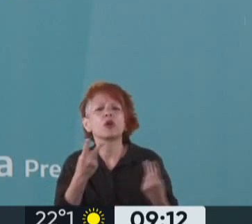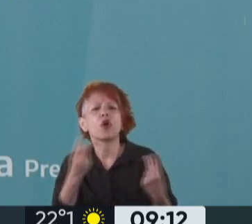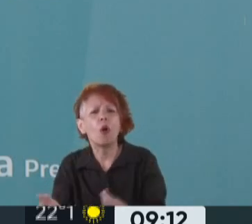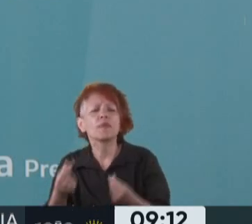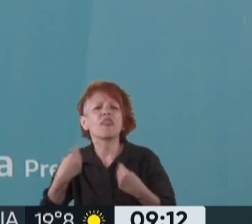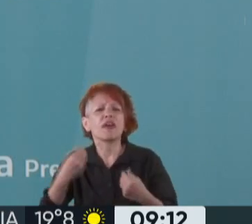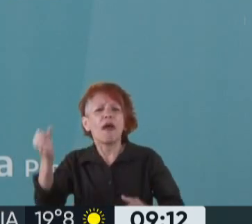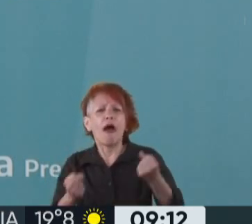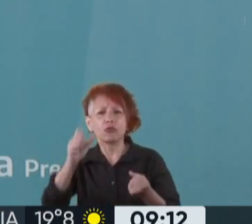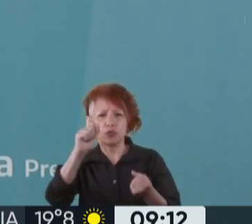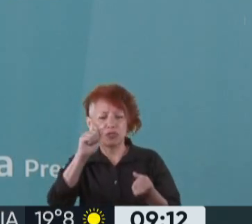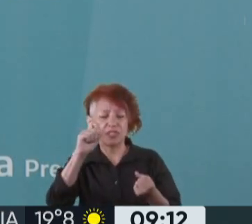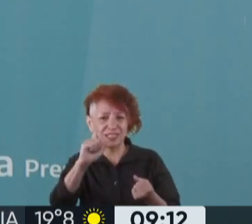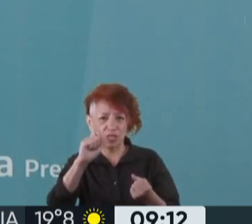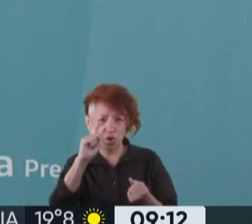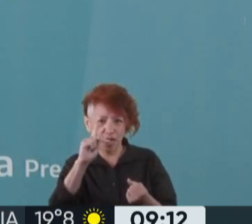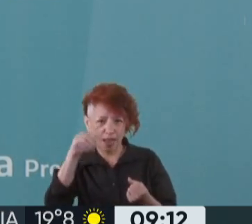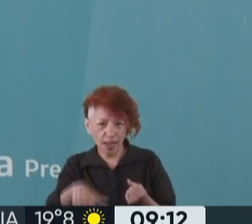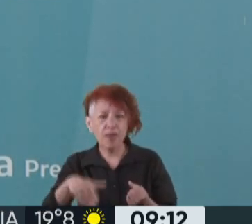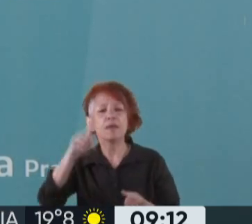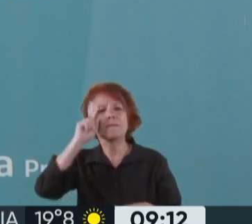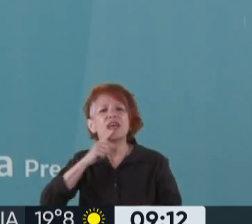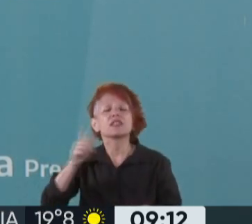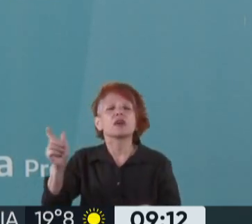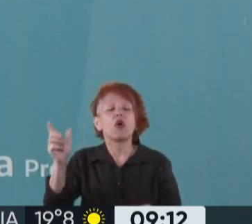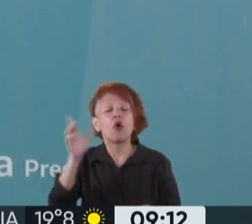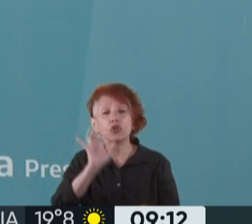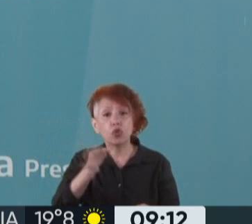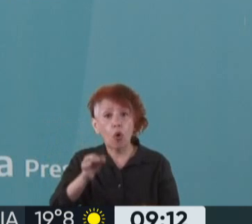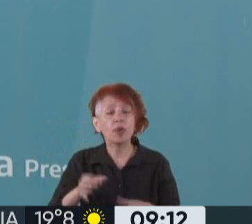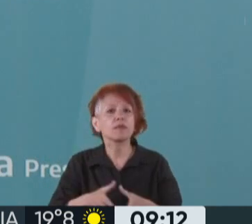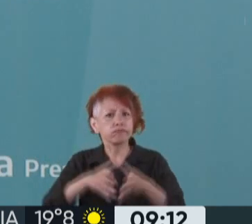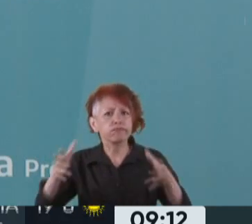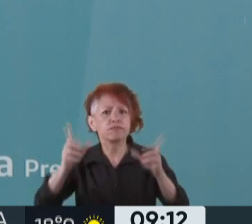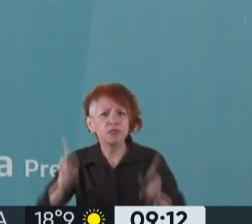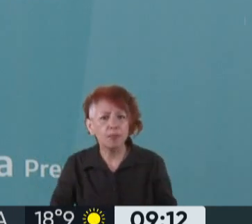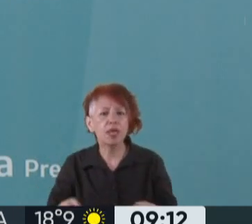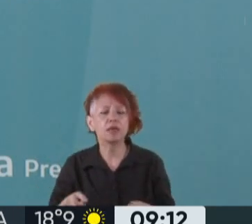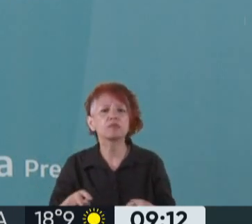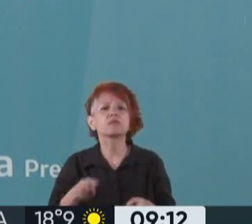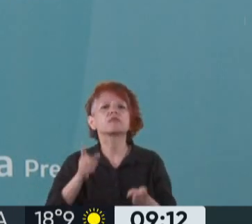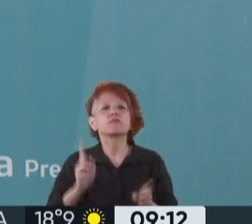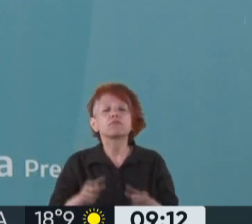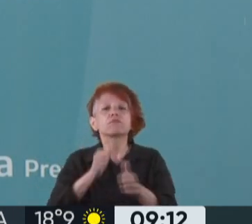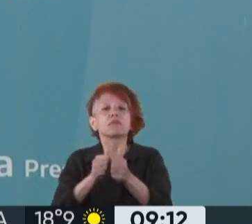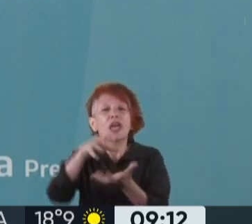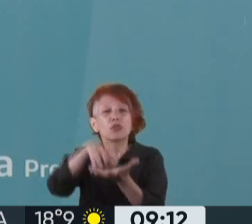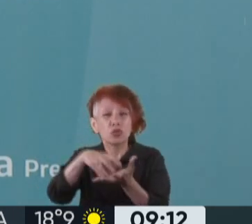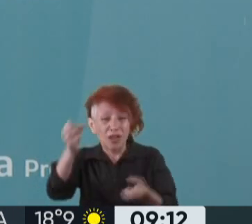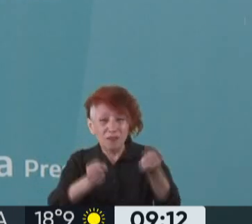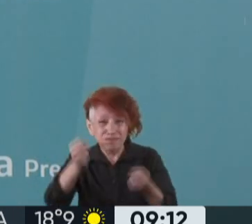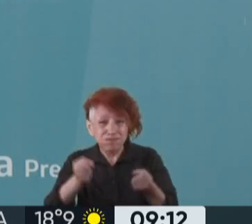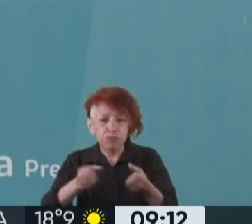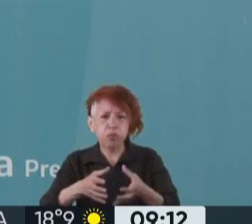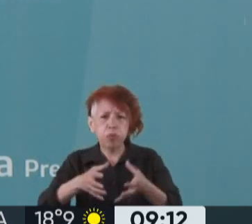0 kilómetros, que creció en octubre un 14.3% interanual. La expansión de la industria automotriz en la Argentina